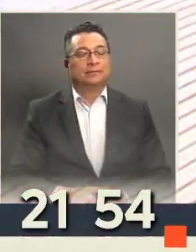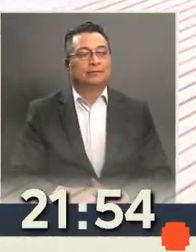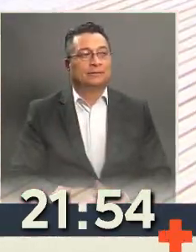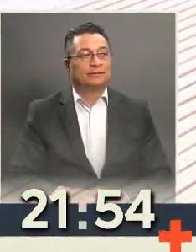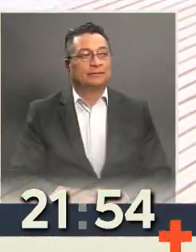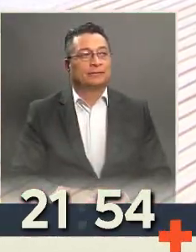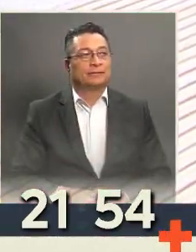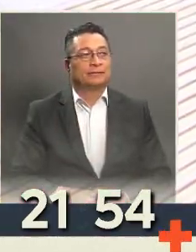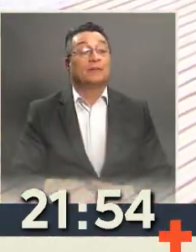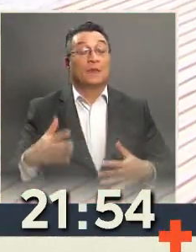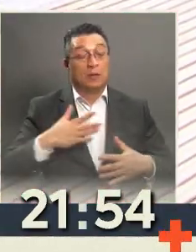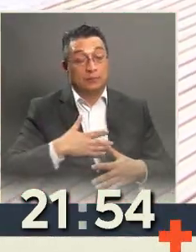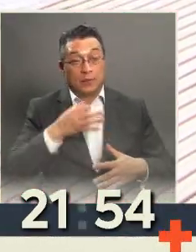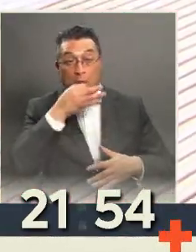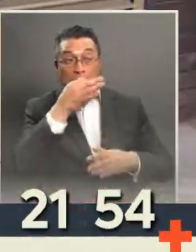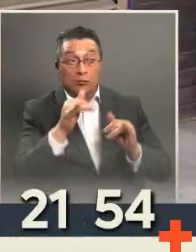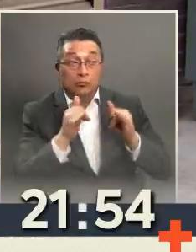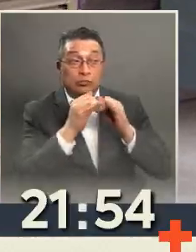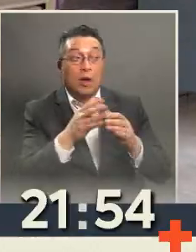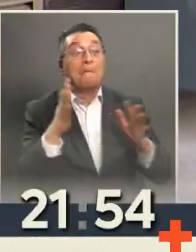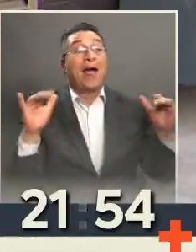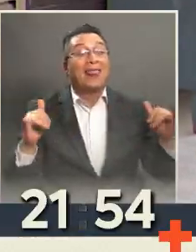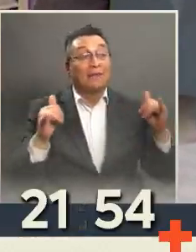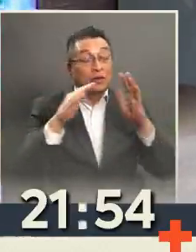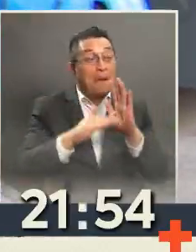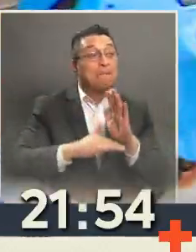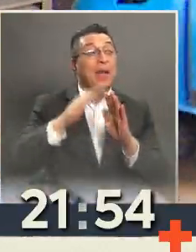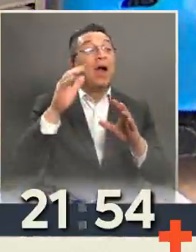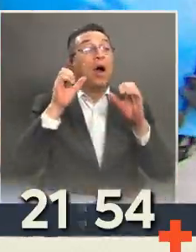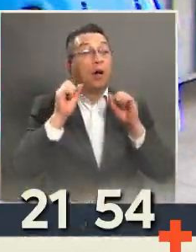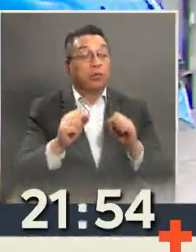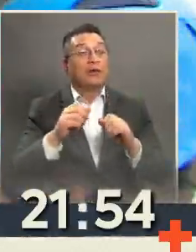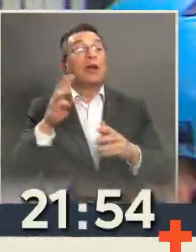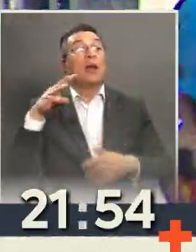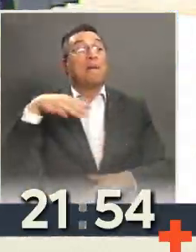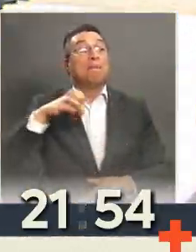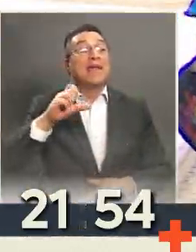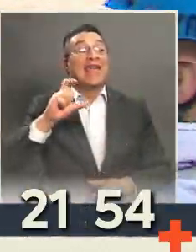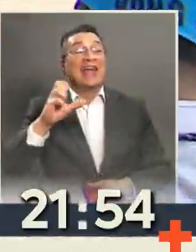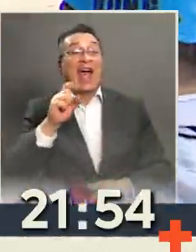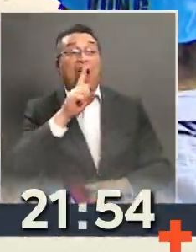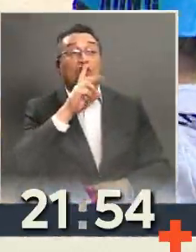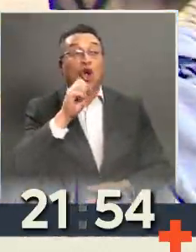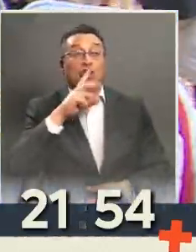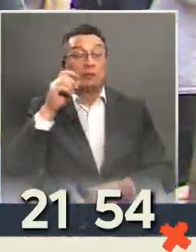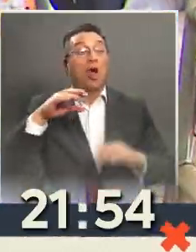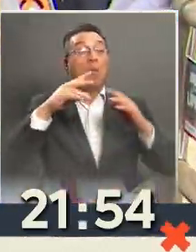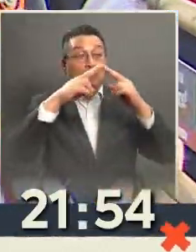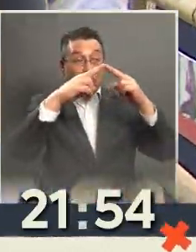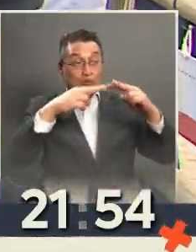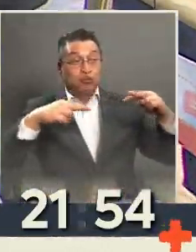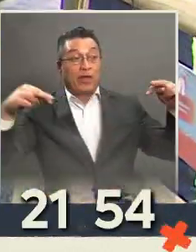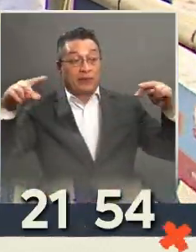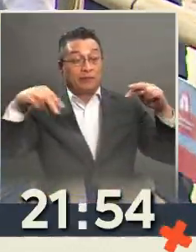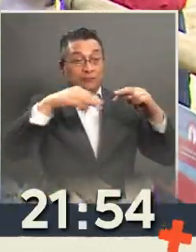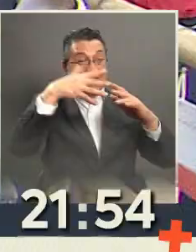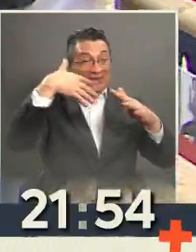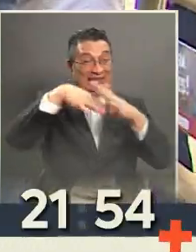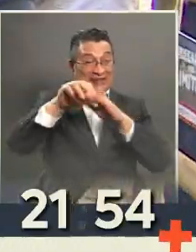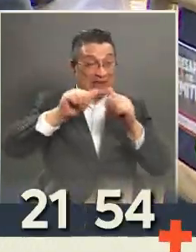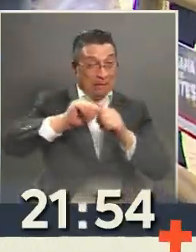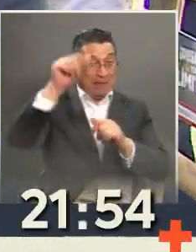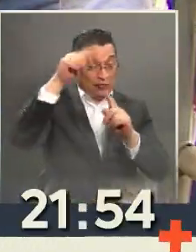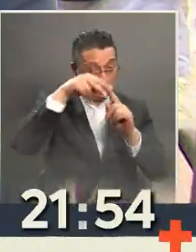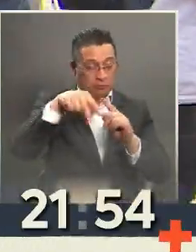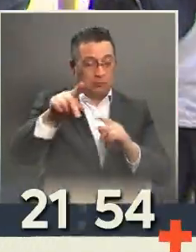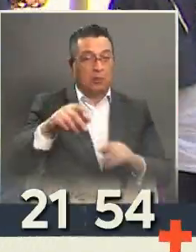Mi consejo para que disfruten más el parque es que puedas pasar el megatótem. Subas el puente colgante que está a 15 metros de altura. Tras